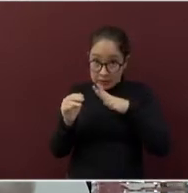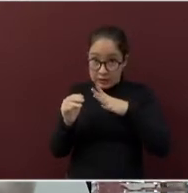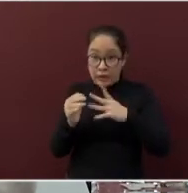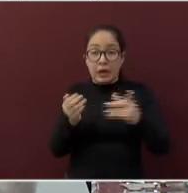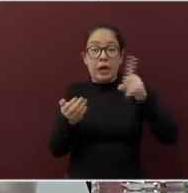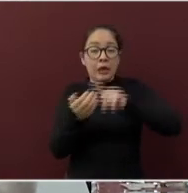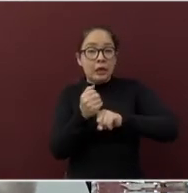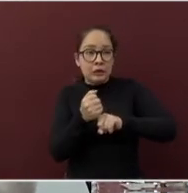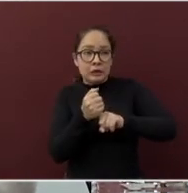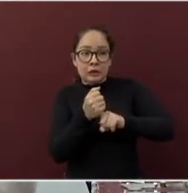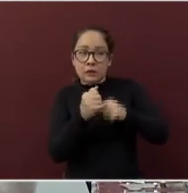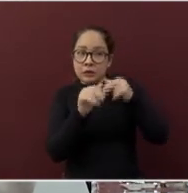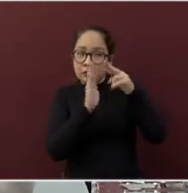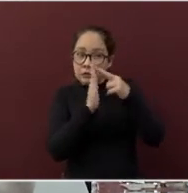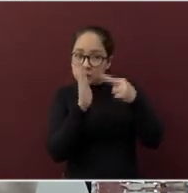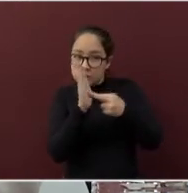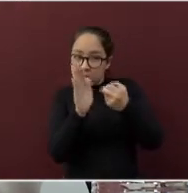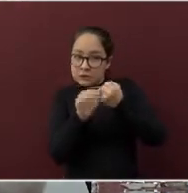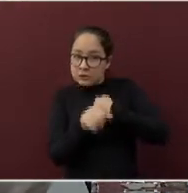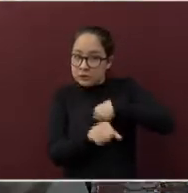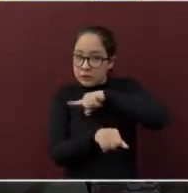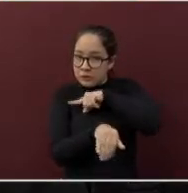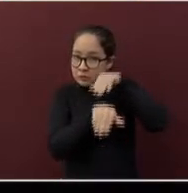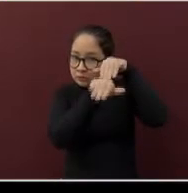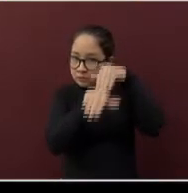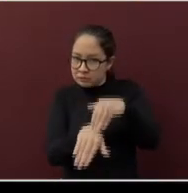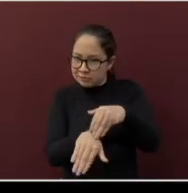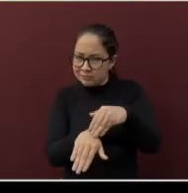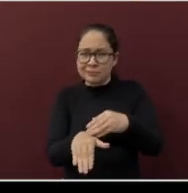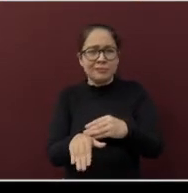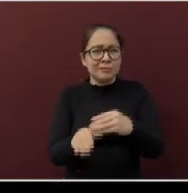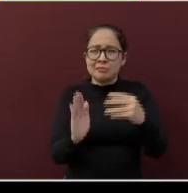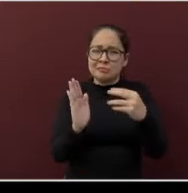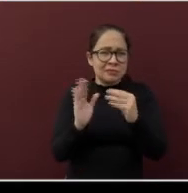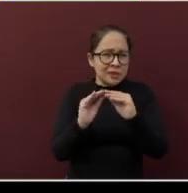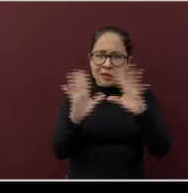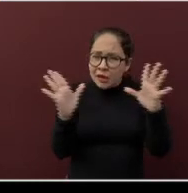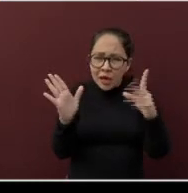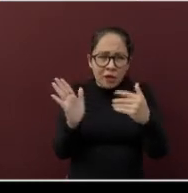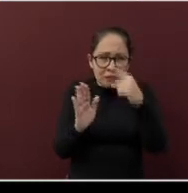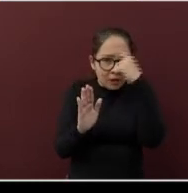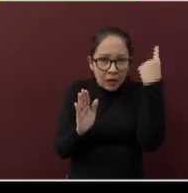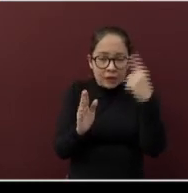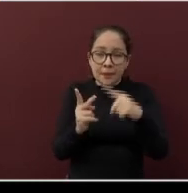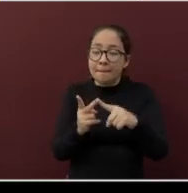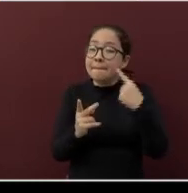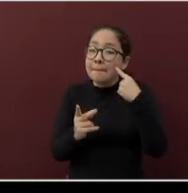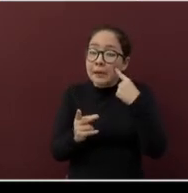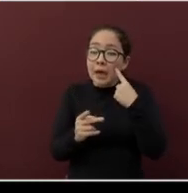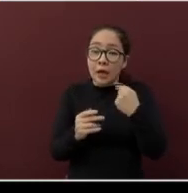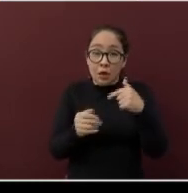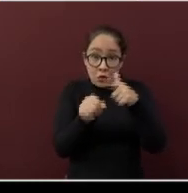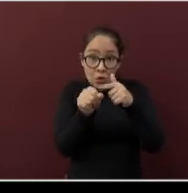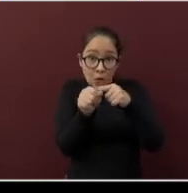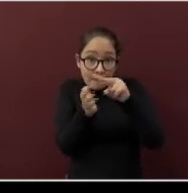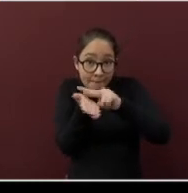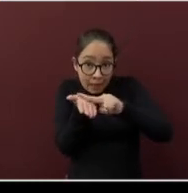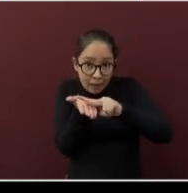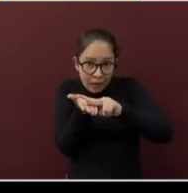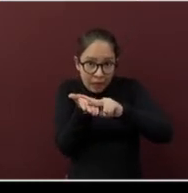su semáforo las indicaciones son claras el color verde permite actividades